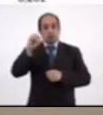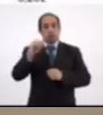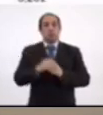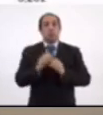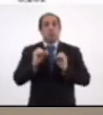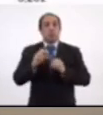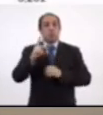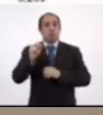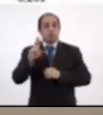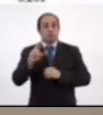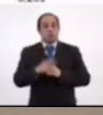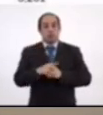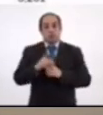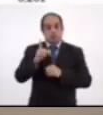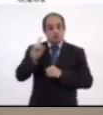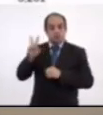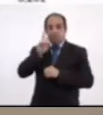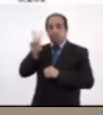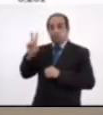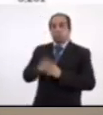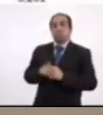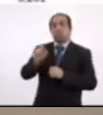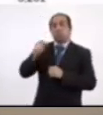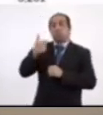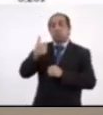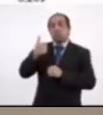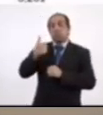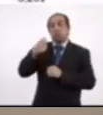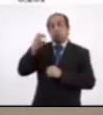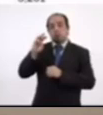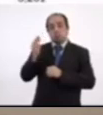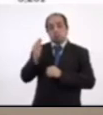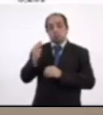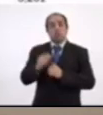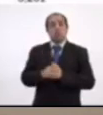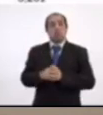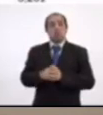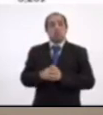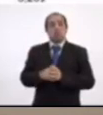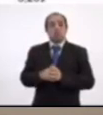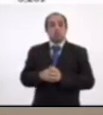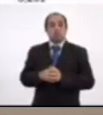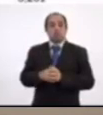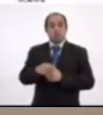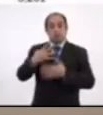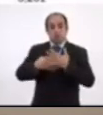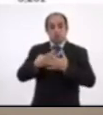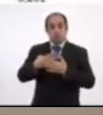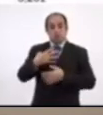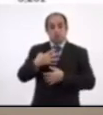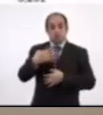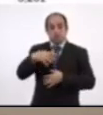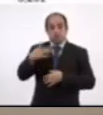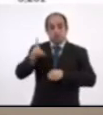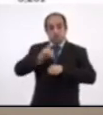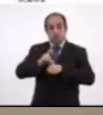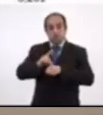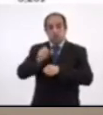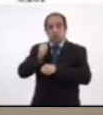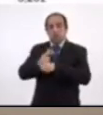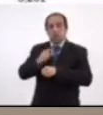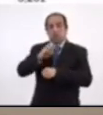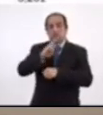En la tabla de la derecha pueden ver, por ejemplo, el 26 de mayo, los 14 días previos, se habían identificado 3.201